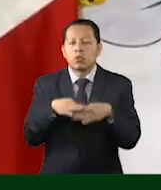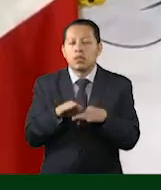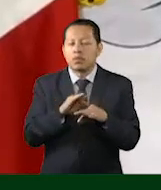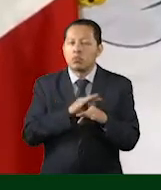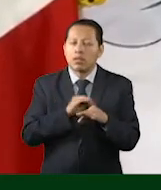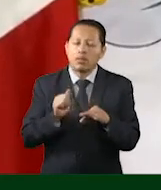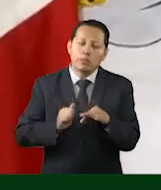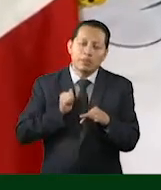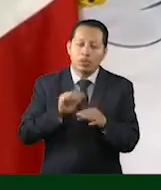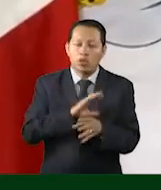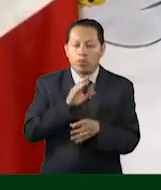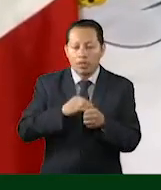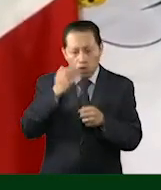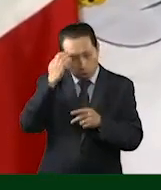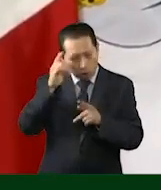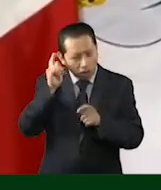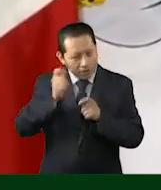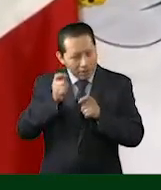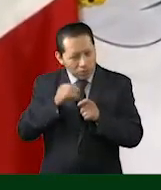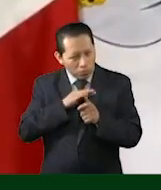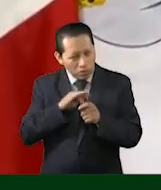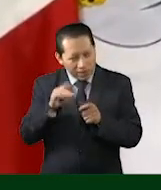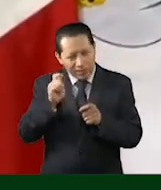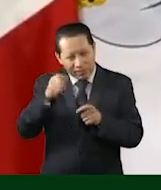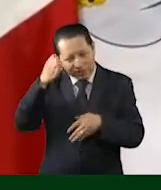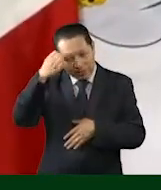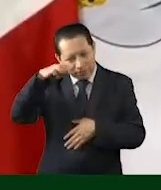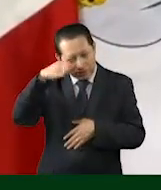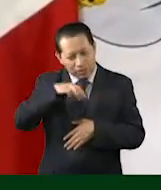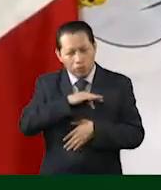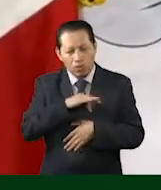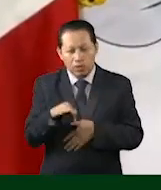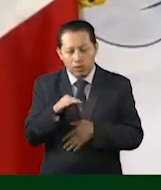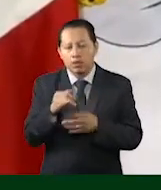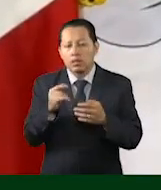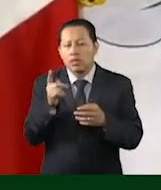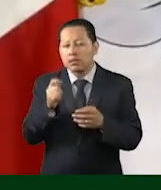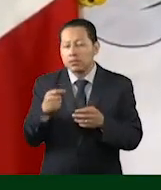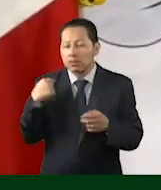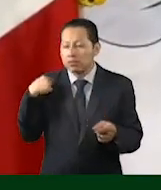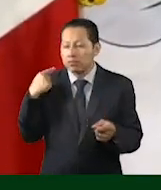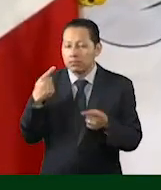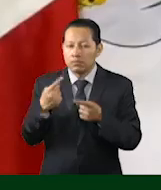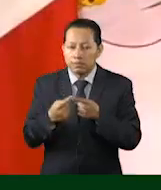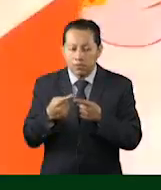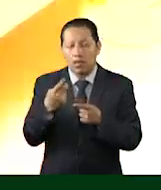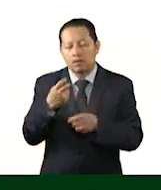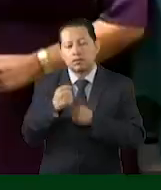aprovechar todo el conocimiento, la experiencia que he adquirido